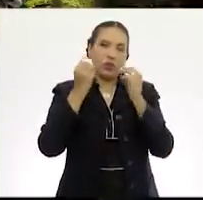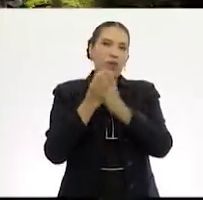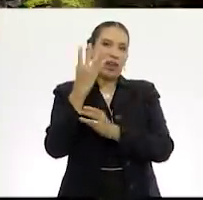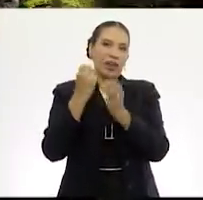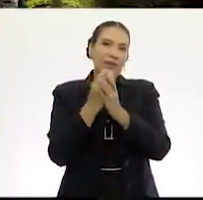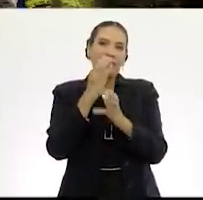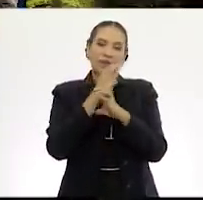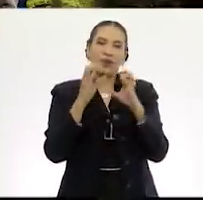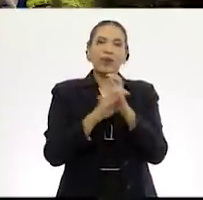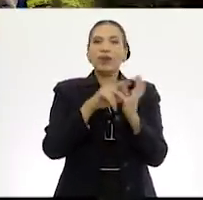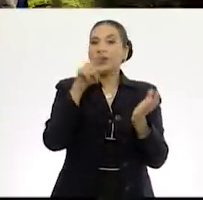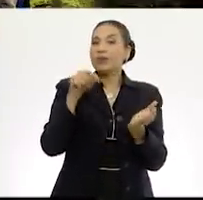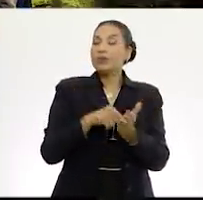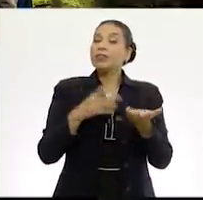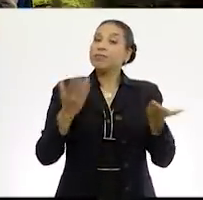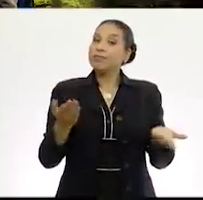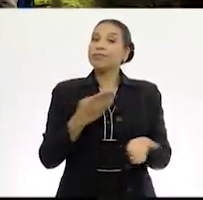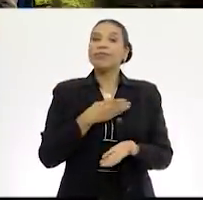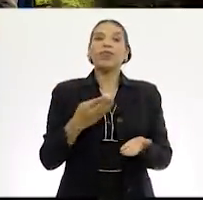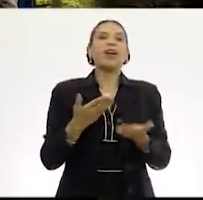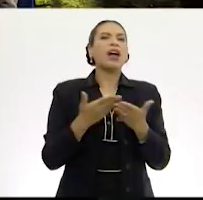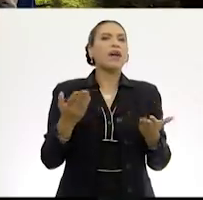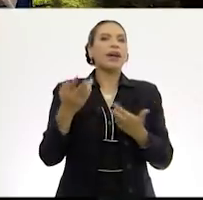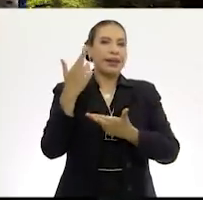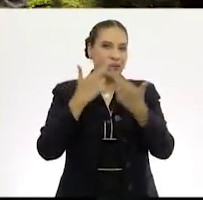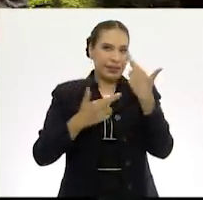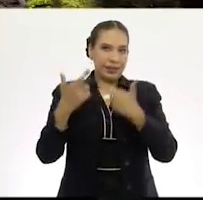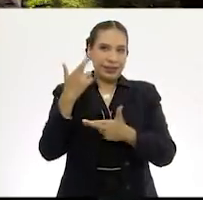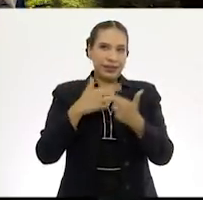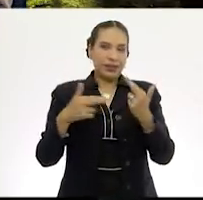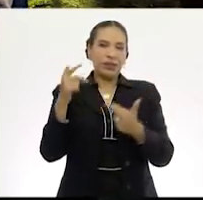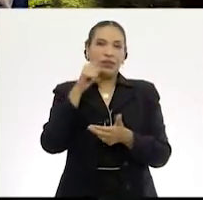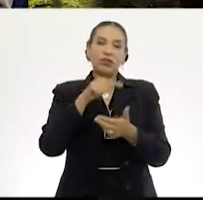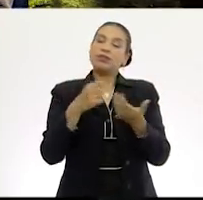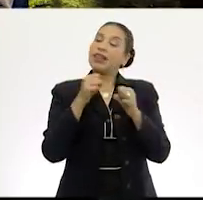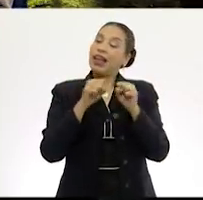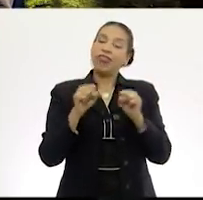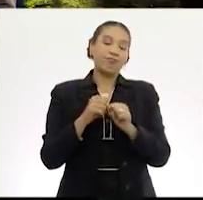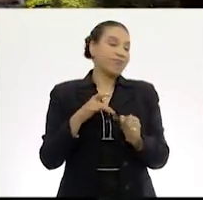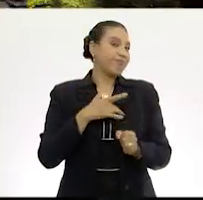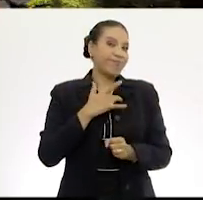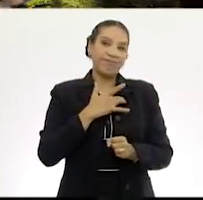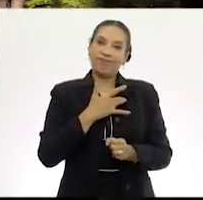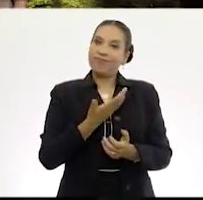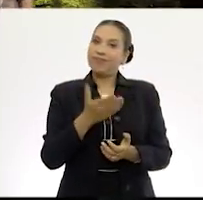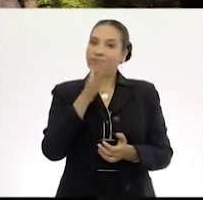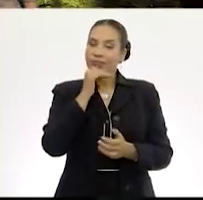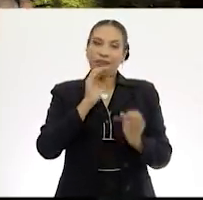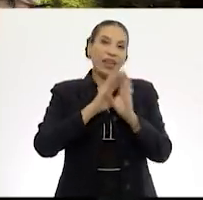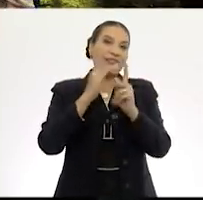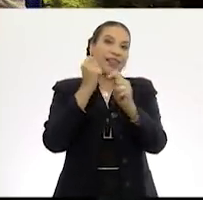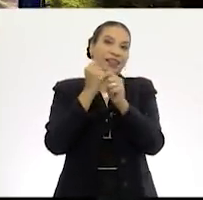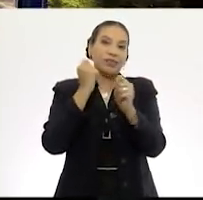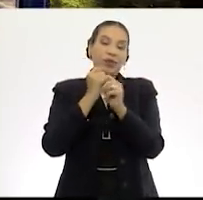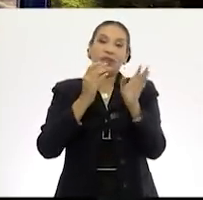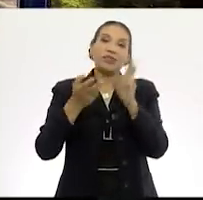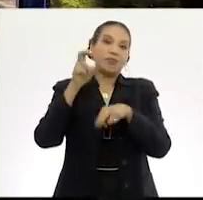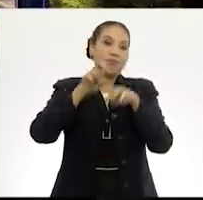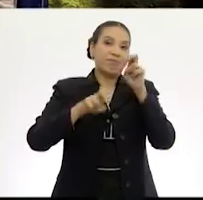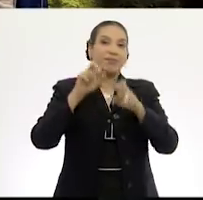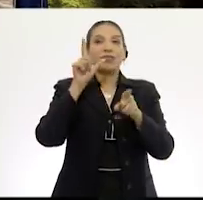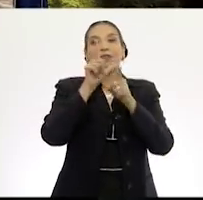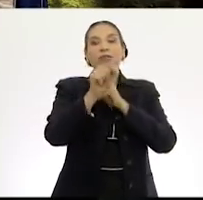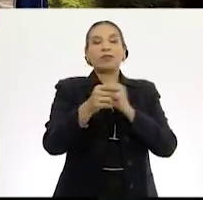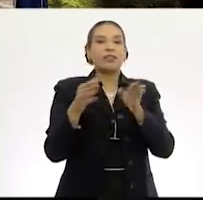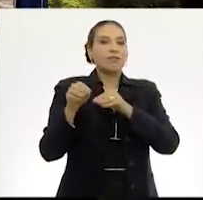nuevas cosas en este lugar. Pero bueno, tenemos que regresar a nuestro salón. Lo siento mucho, pero si no nos deja el transporte. Nuestro transporte que